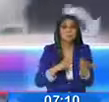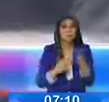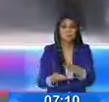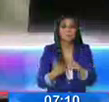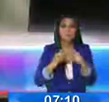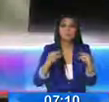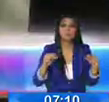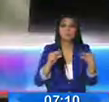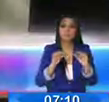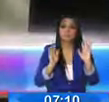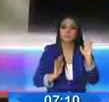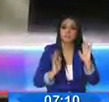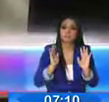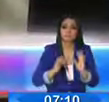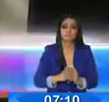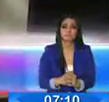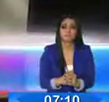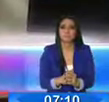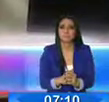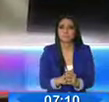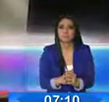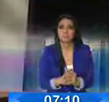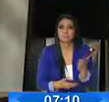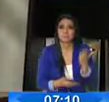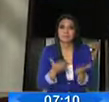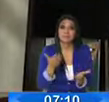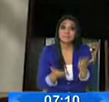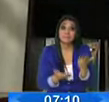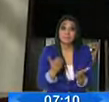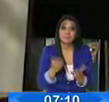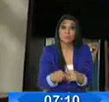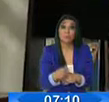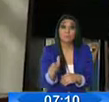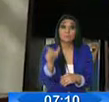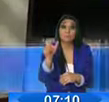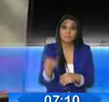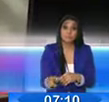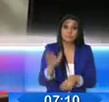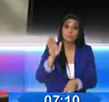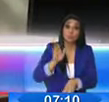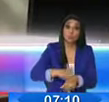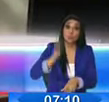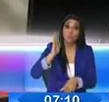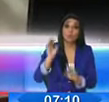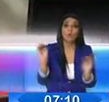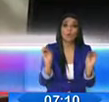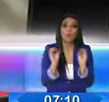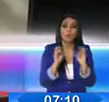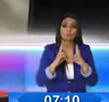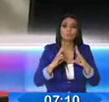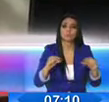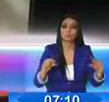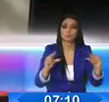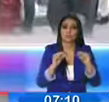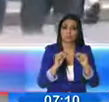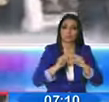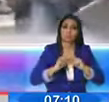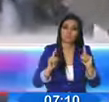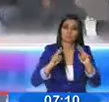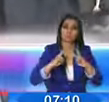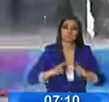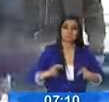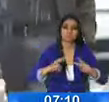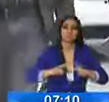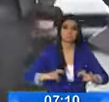aquí ya poder establecer si no ejecutamos proyecto de una hipótesis de lectura donde encontramos frente a un hecho natural con formación y mente están sin